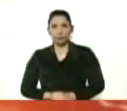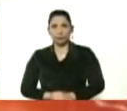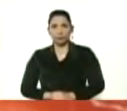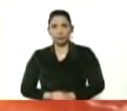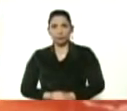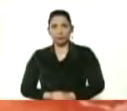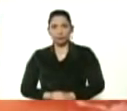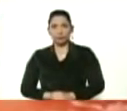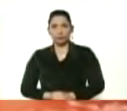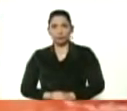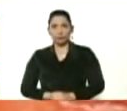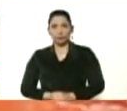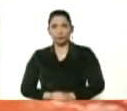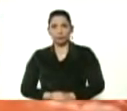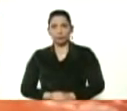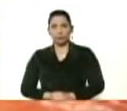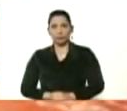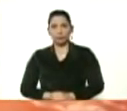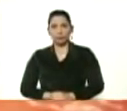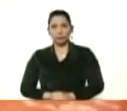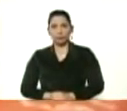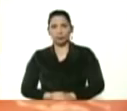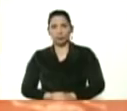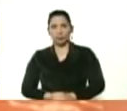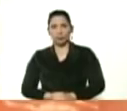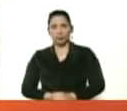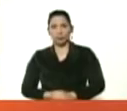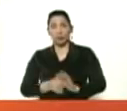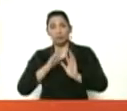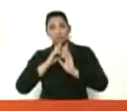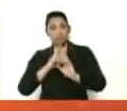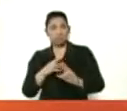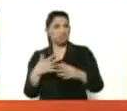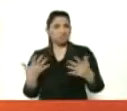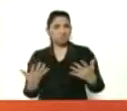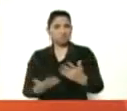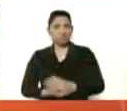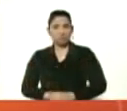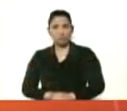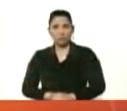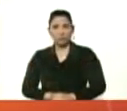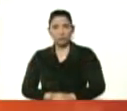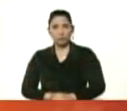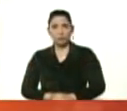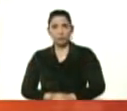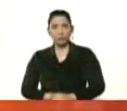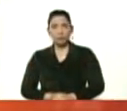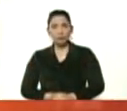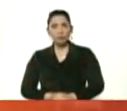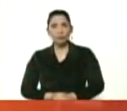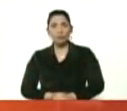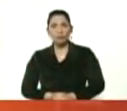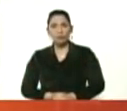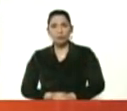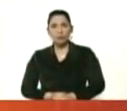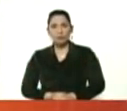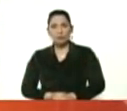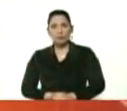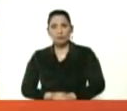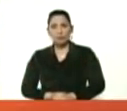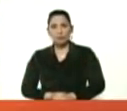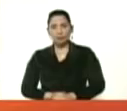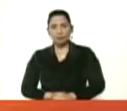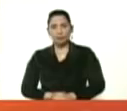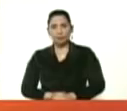¿Has tenido contacto con una persona positiva a COVID? A COVID-19, pues, a coronavirus.